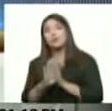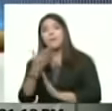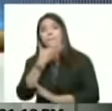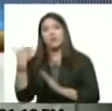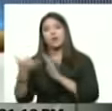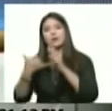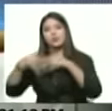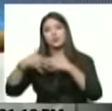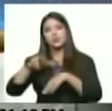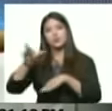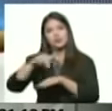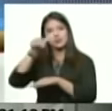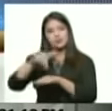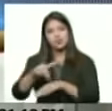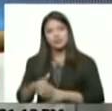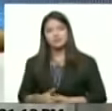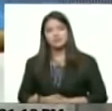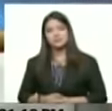industria nacional.